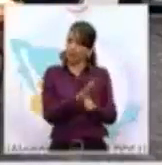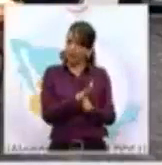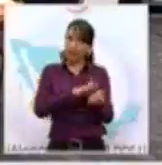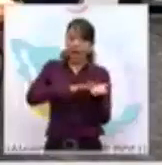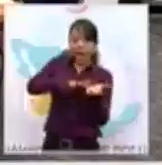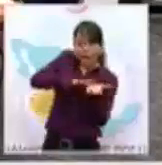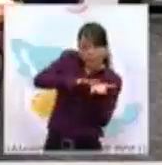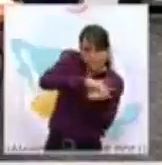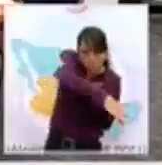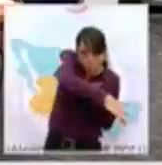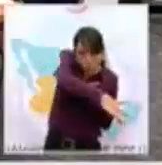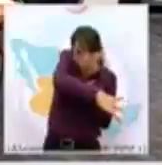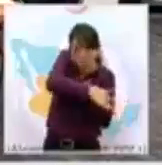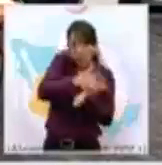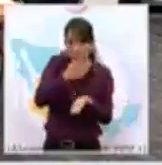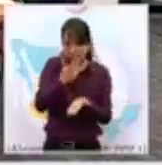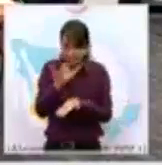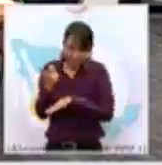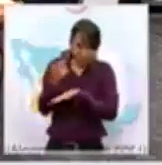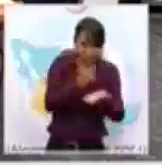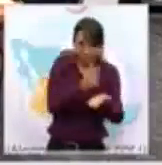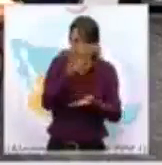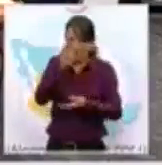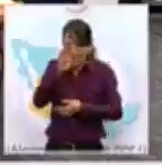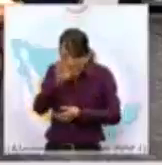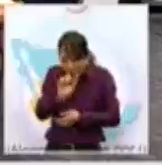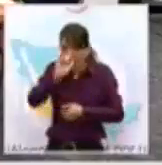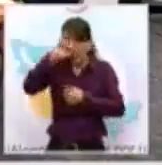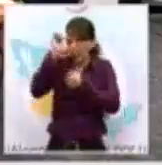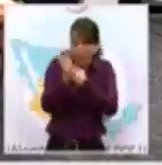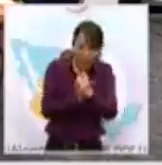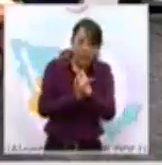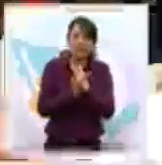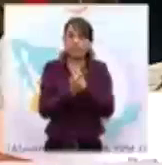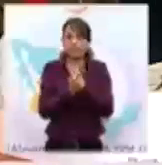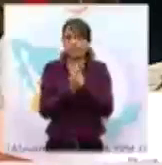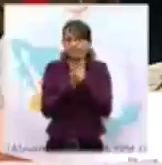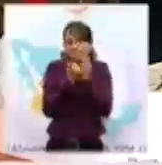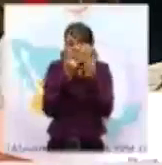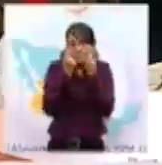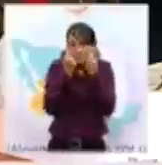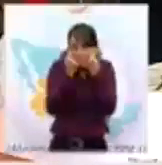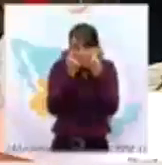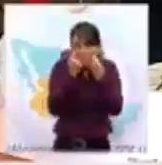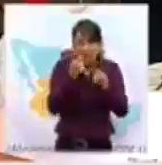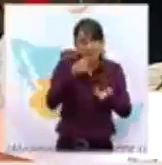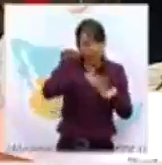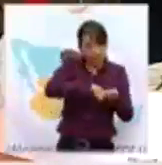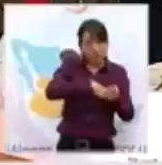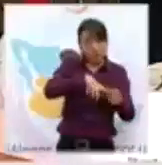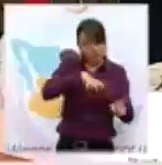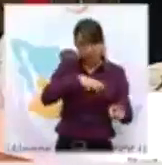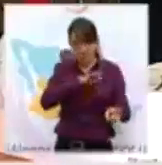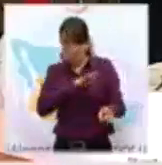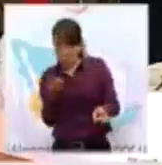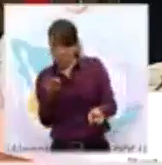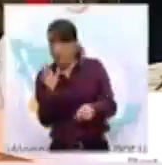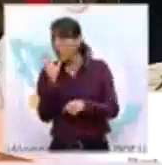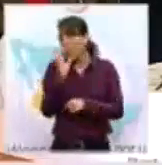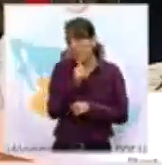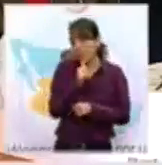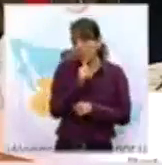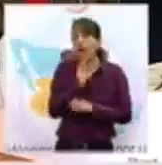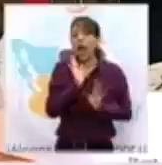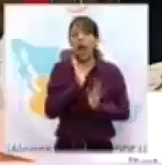estar simplemente determinado por si tengo o no los recursos para acceder a esto. Y termino con